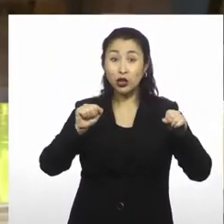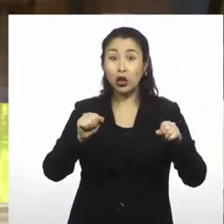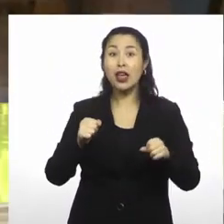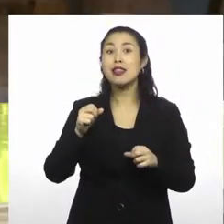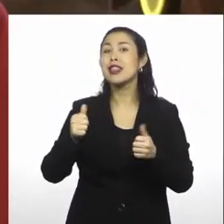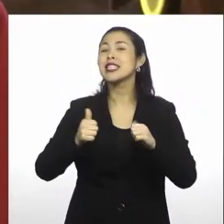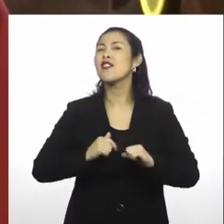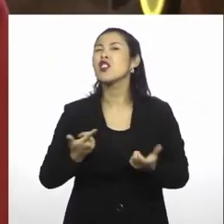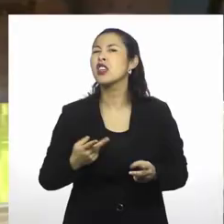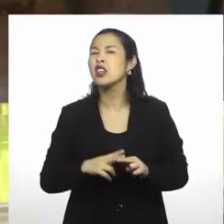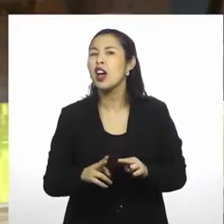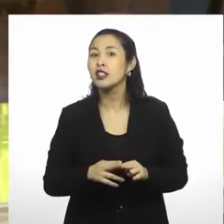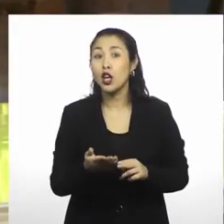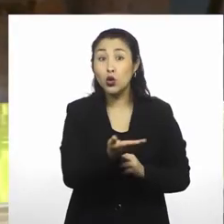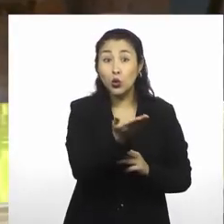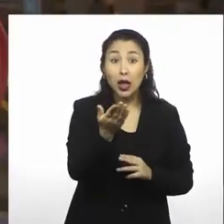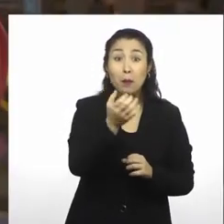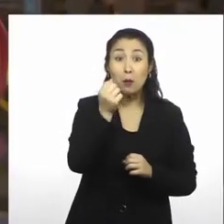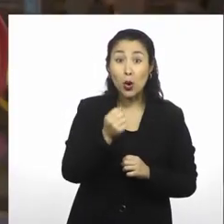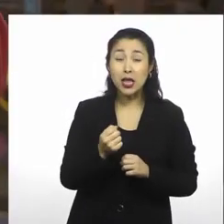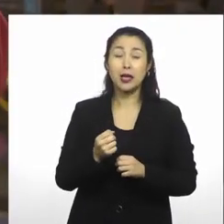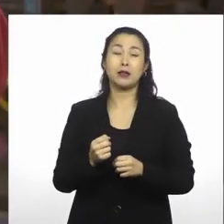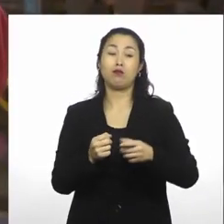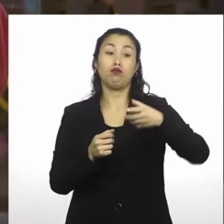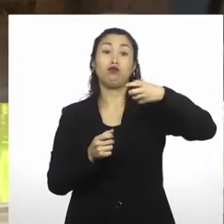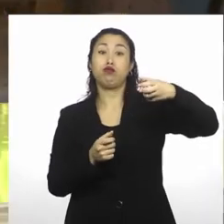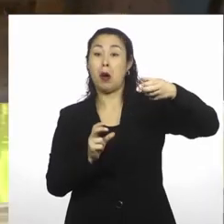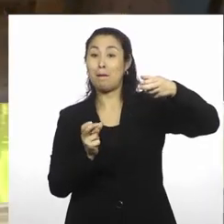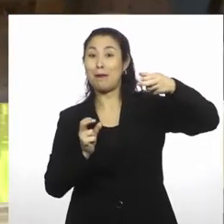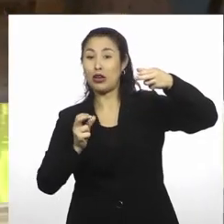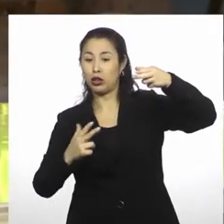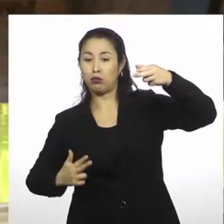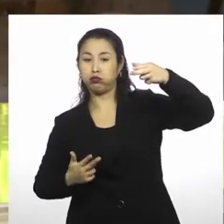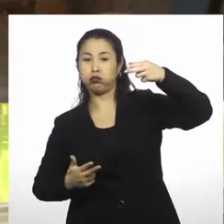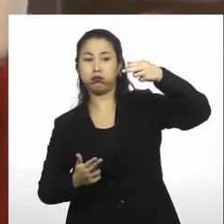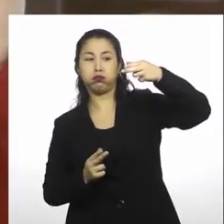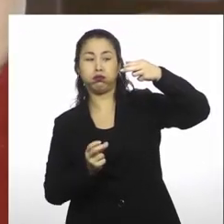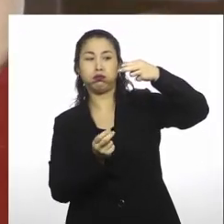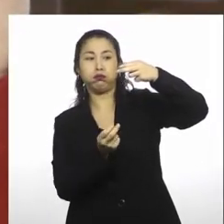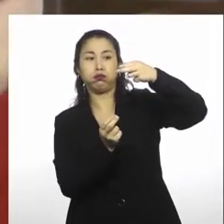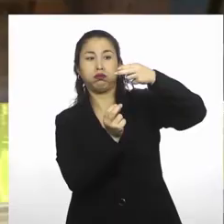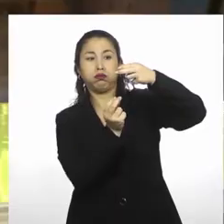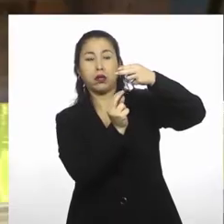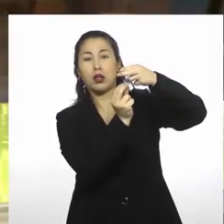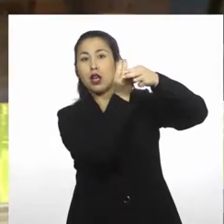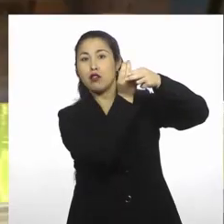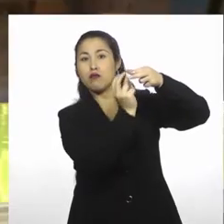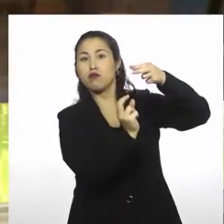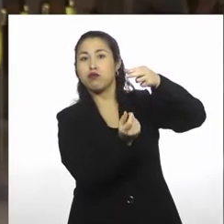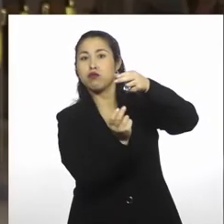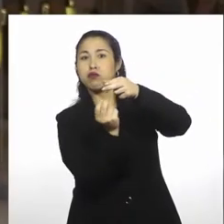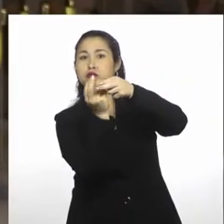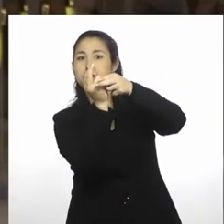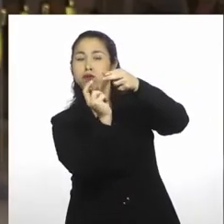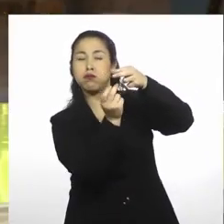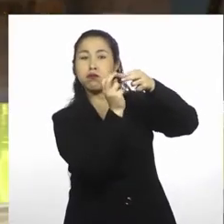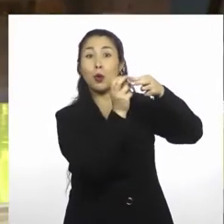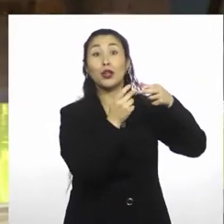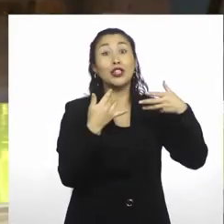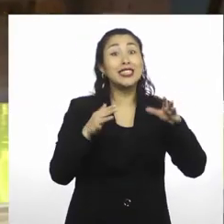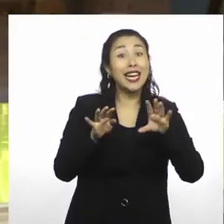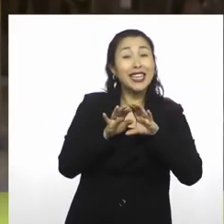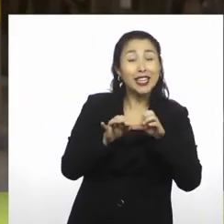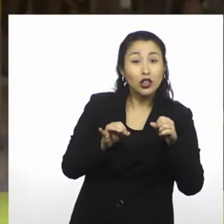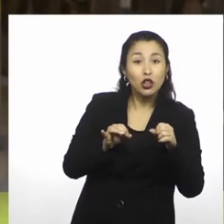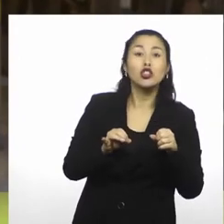en que ustedes puedan pasar esta pelotita, utilizando el secador de pelo, a través del anillo. Por eso mismo, una vez que lo armen, tienen que